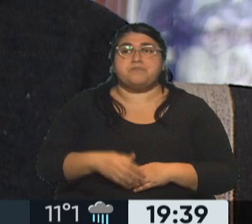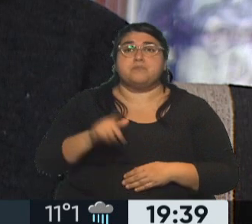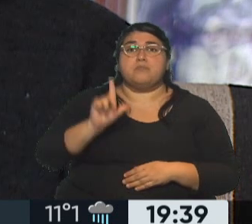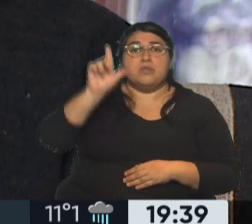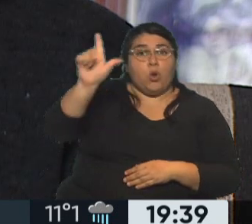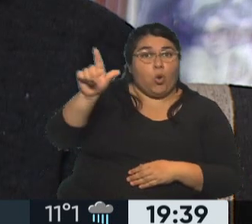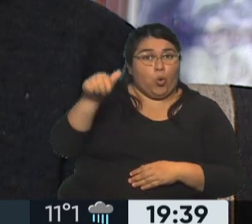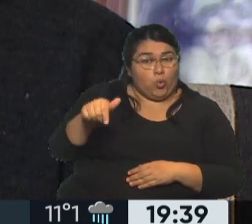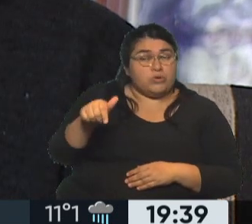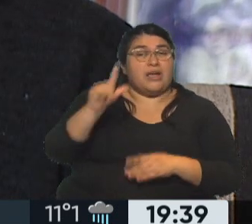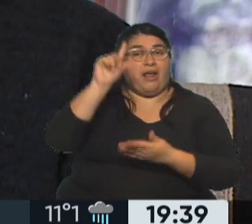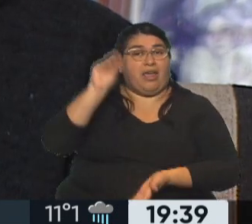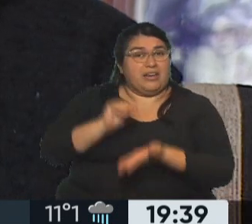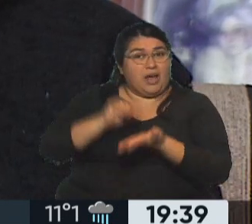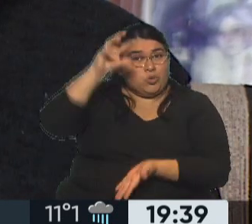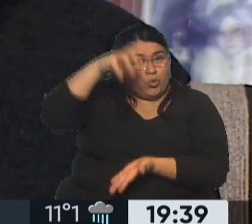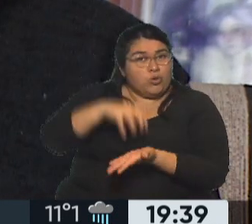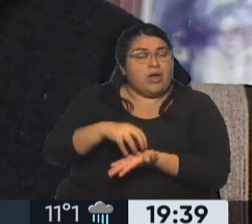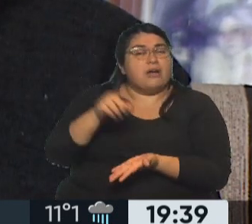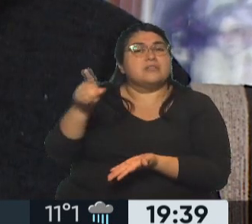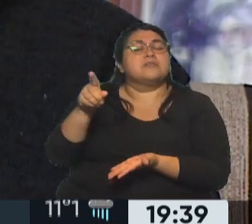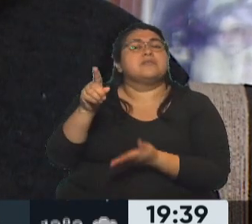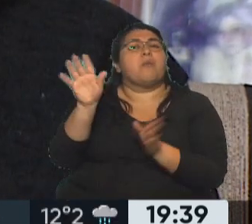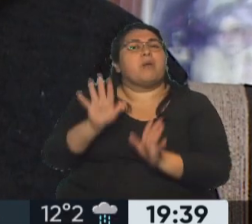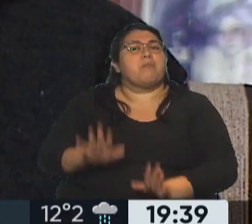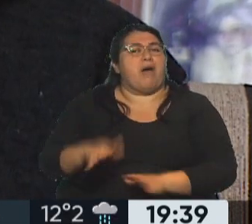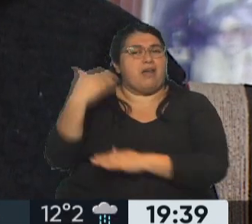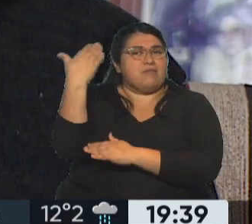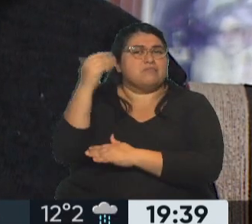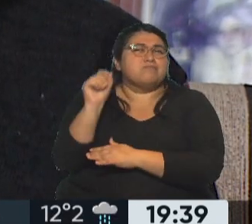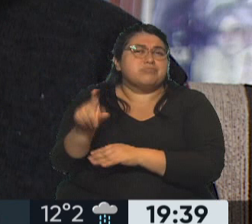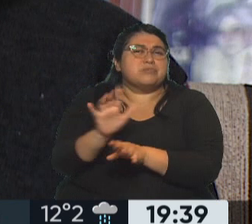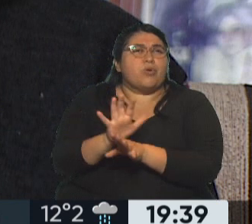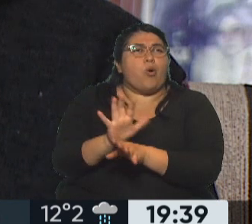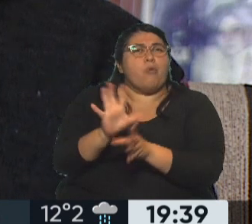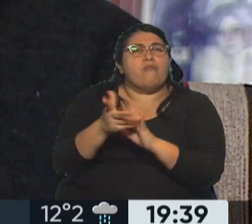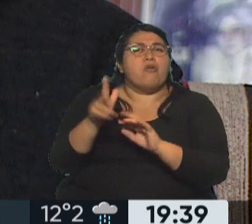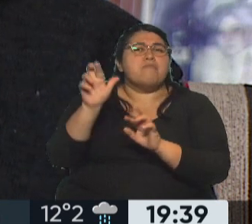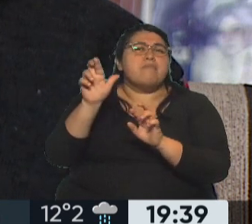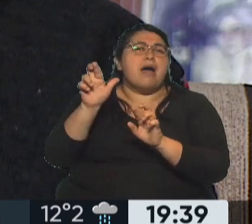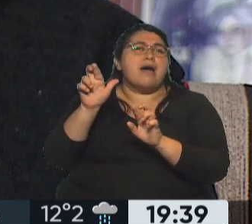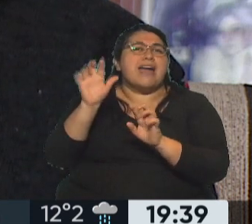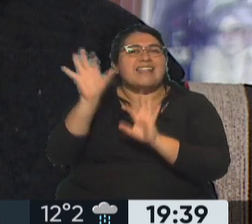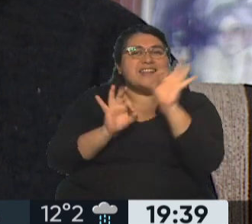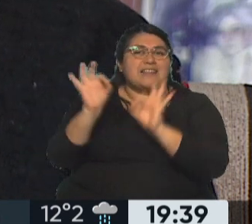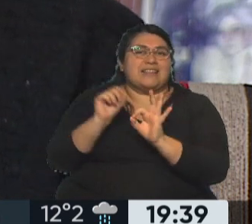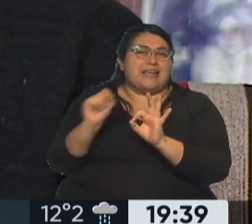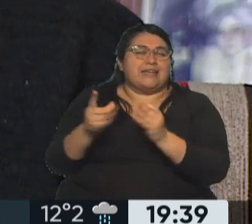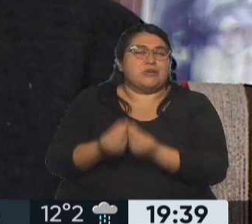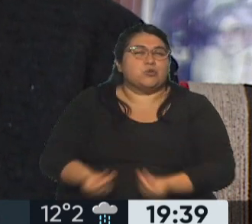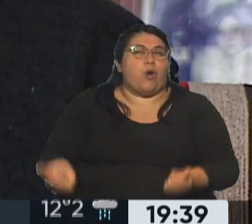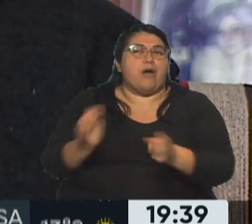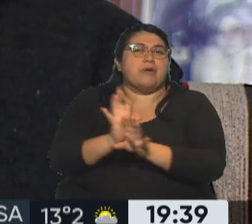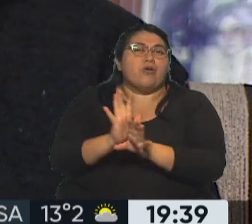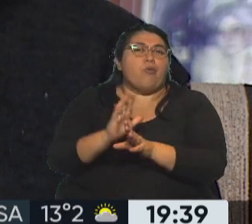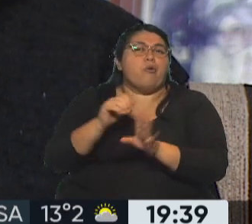en la legislatura que es una táctica sutil del negacionismo no digamos bajo